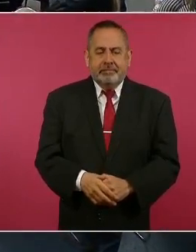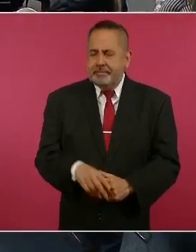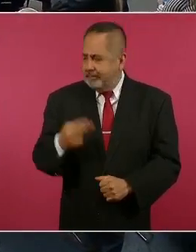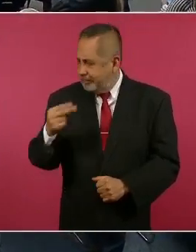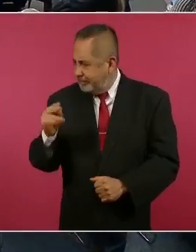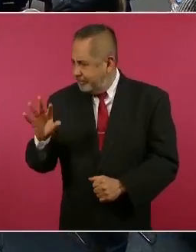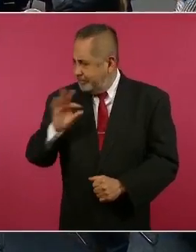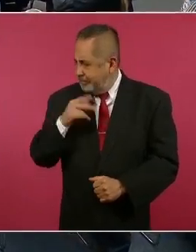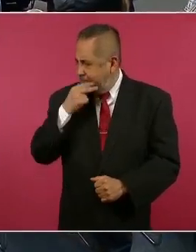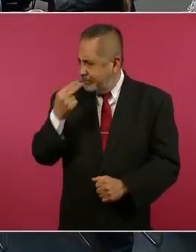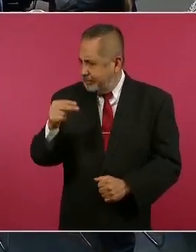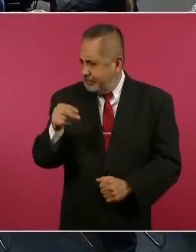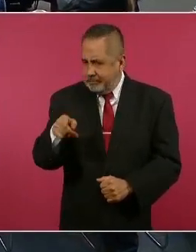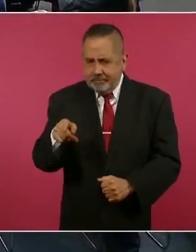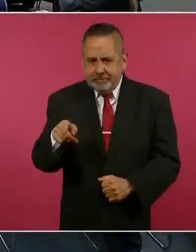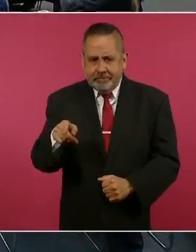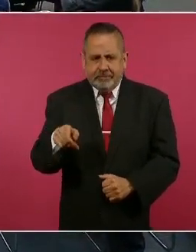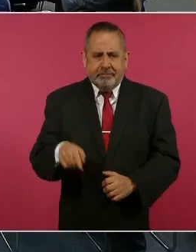el dato?